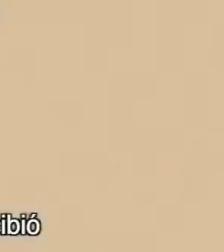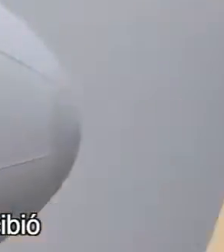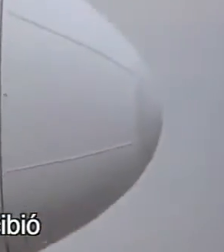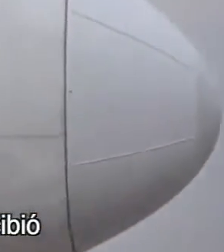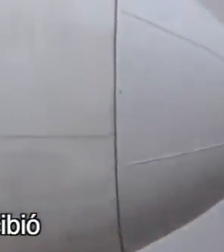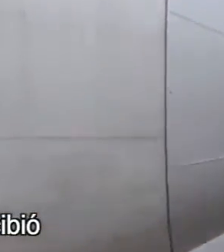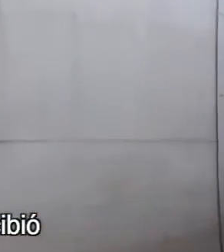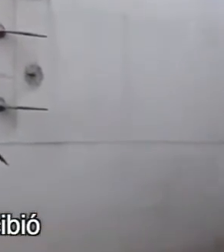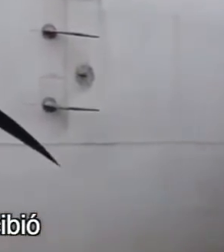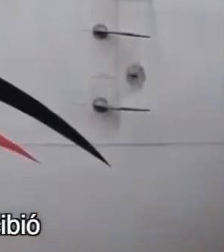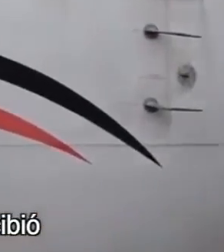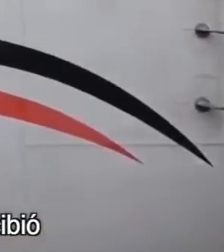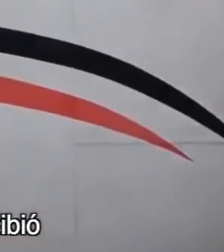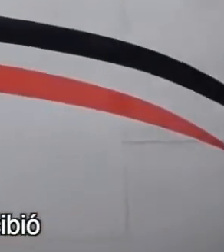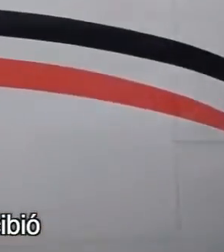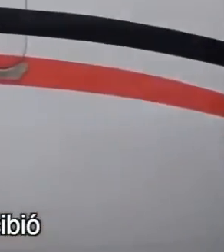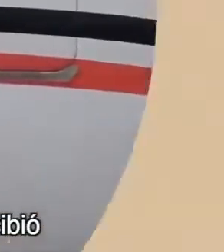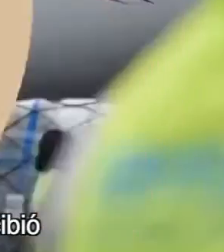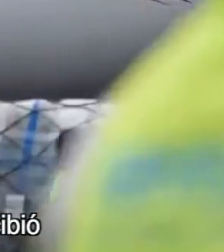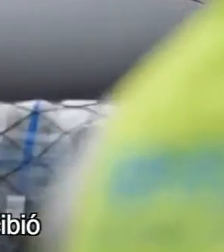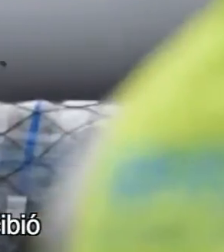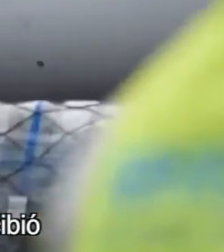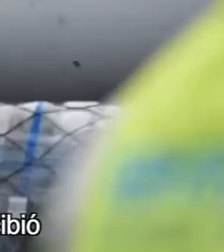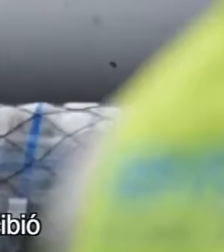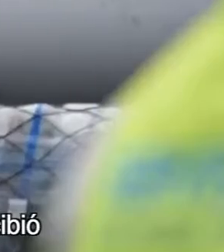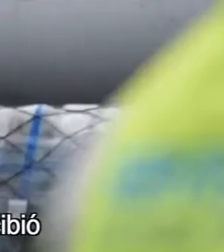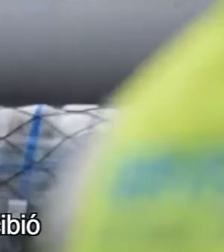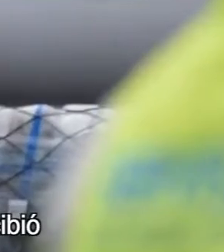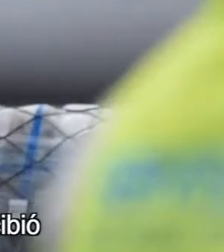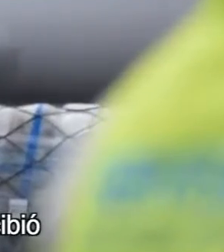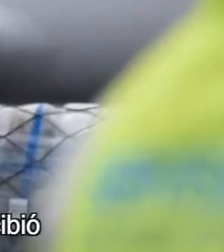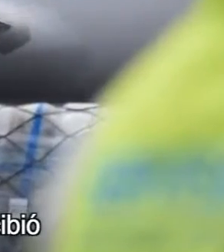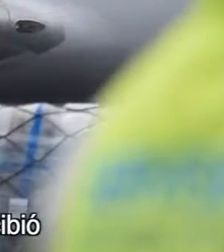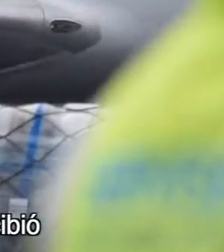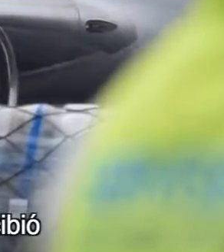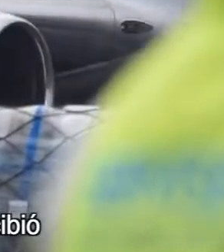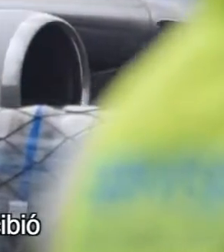En el transcurso de esta semana, México recibió